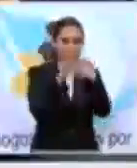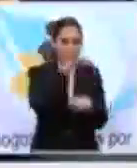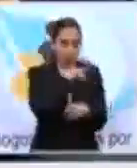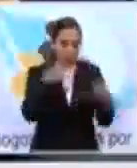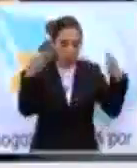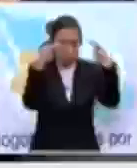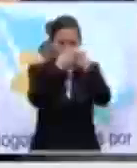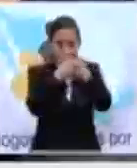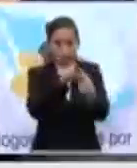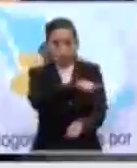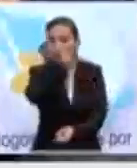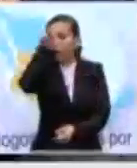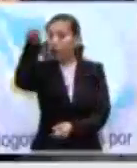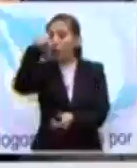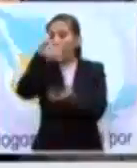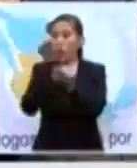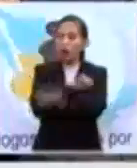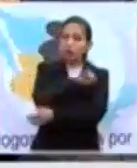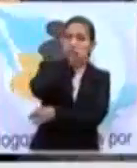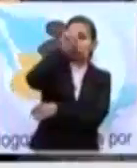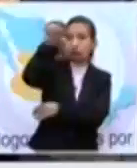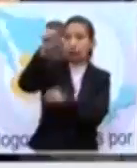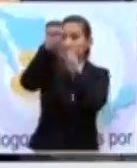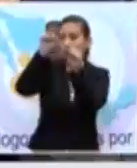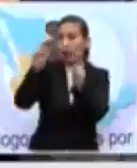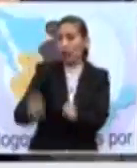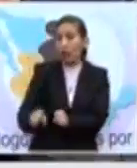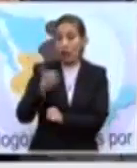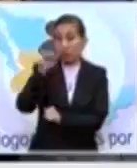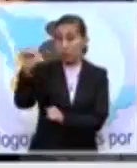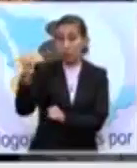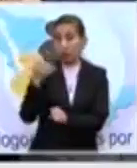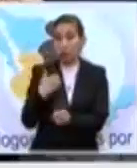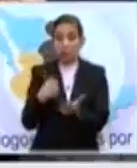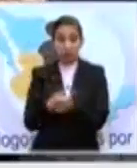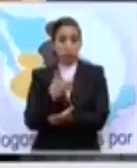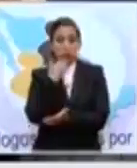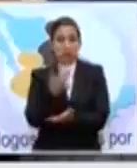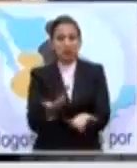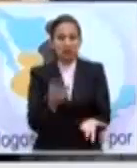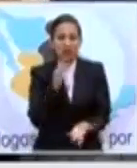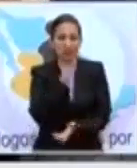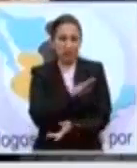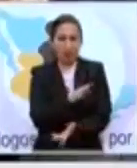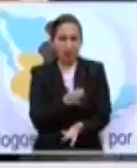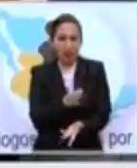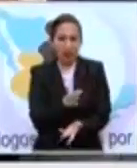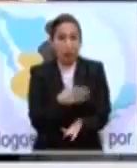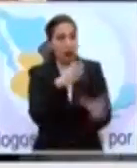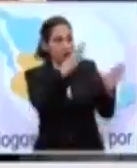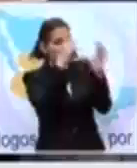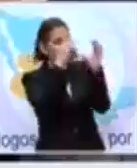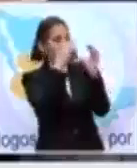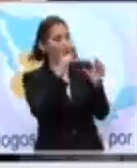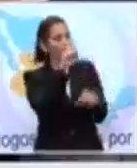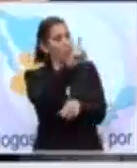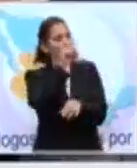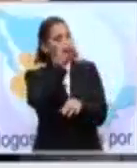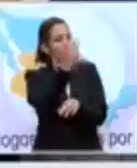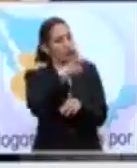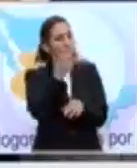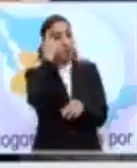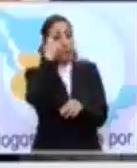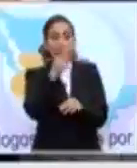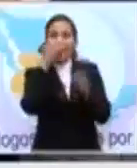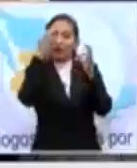que los envían a zonas de la sierra o a lugares dispersos que no están a gusto. ¿Por qué? Porque nos formaron como médicos que